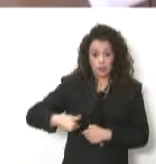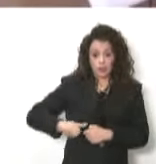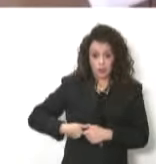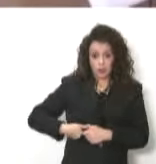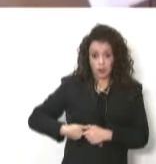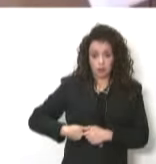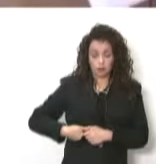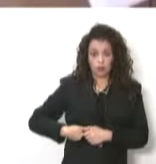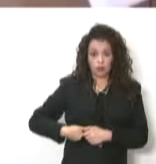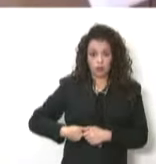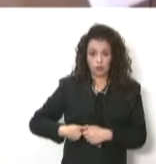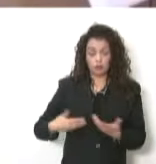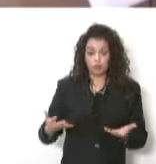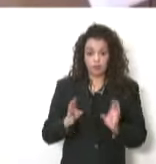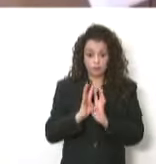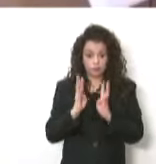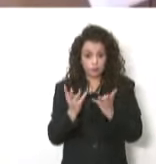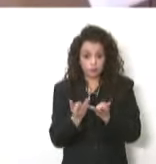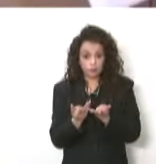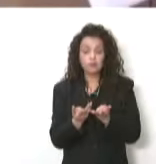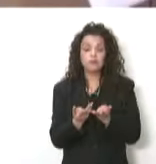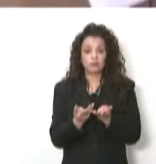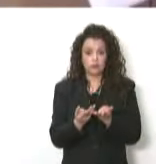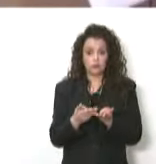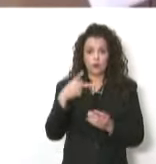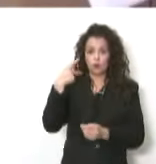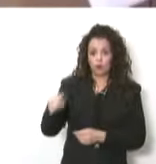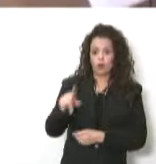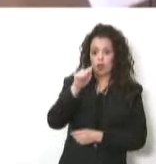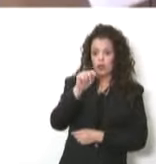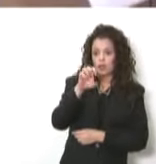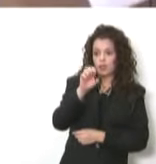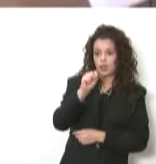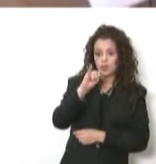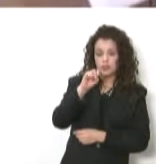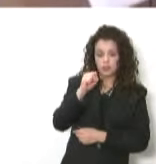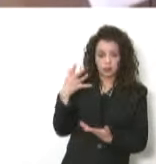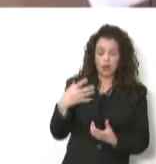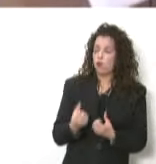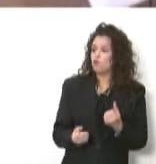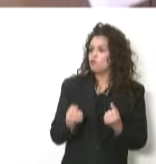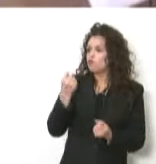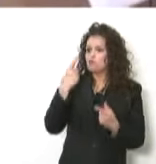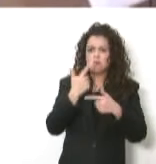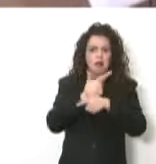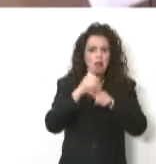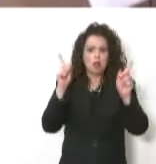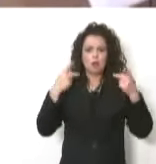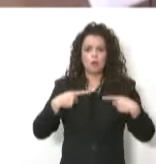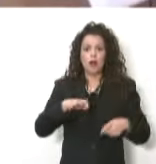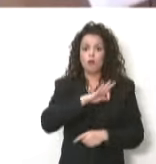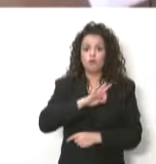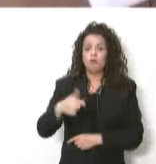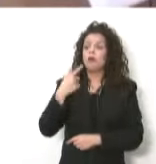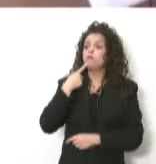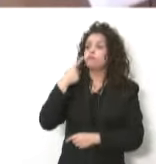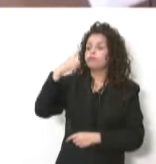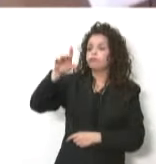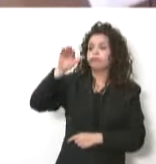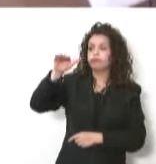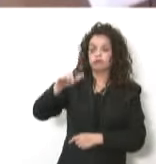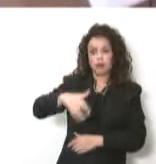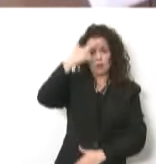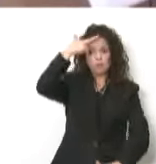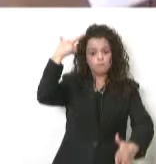a profundidad en su tesis doctoral, por la cual cualquier persona puede quejarse por la Comisión de Violaciones de